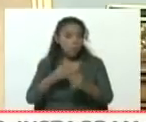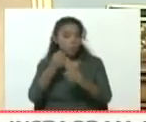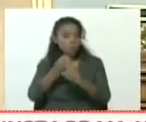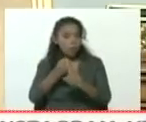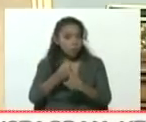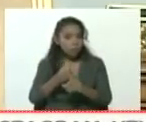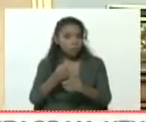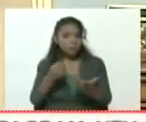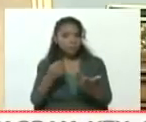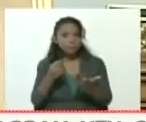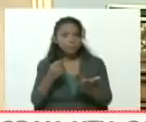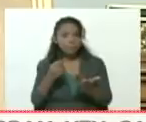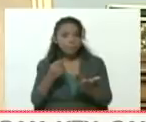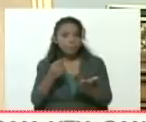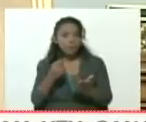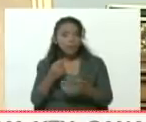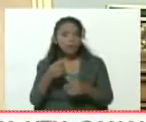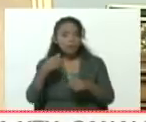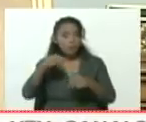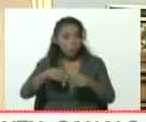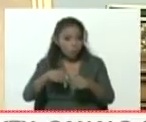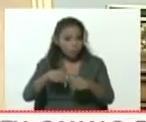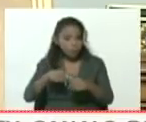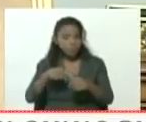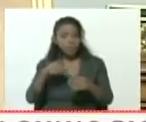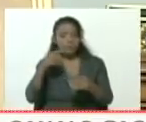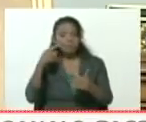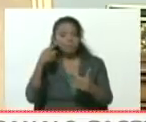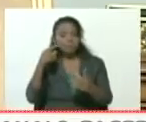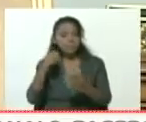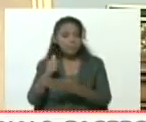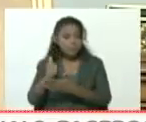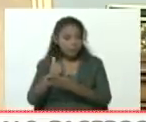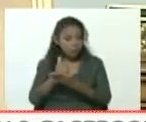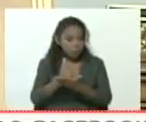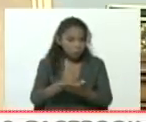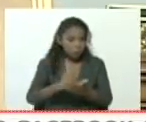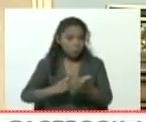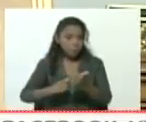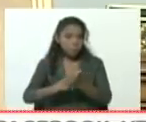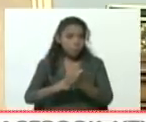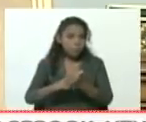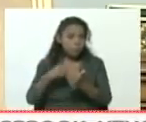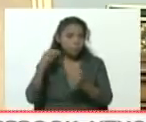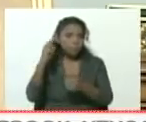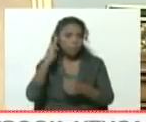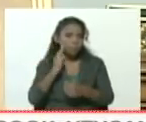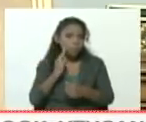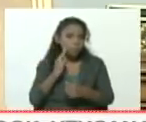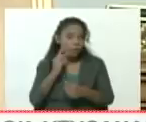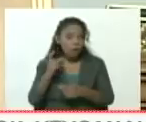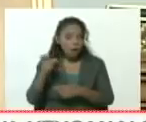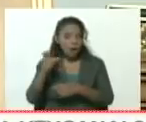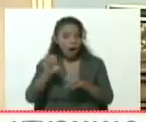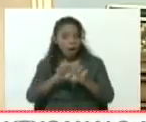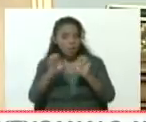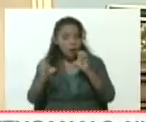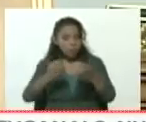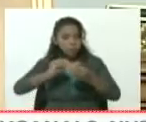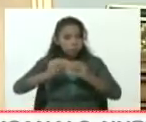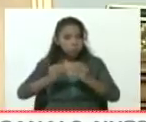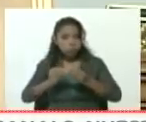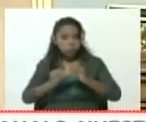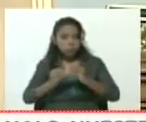se rige por el ideal bolivariano y que hoy se dirige en la doctrina del aprender haciendo, del educar haciendo, en la